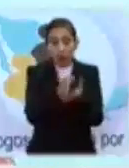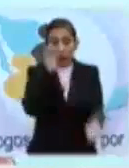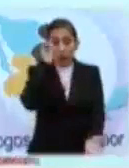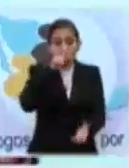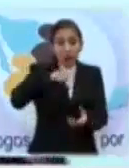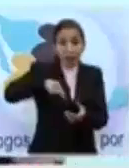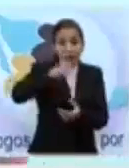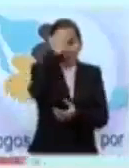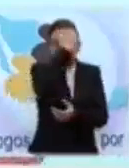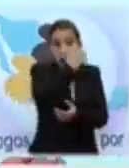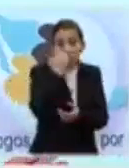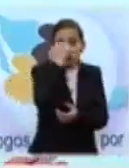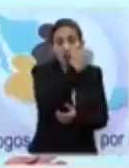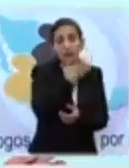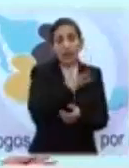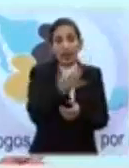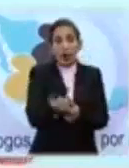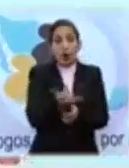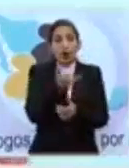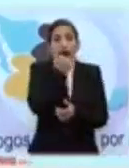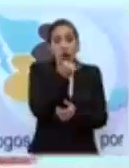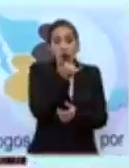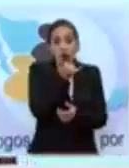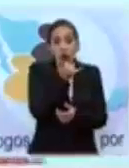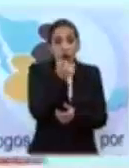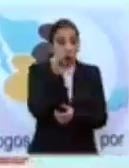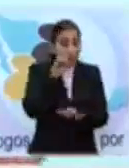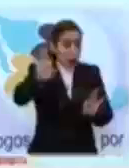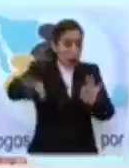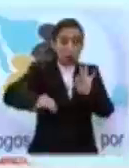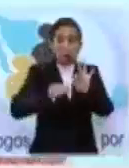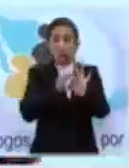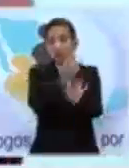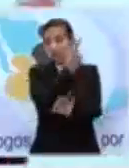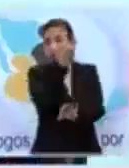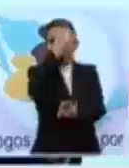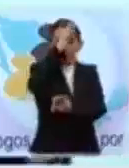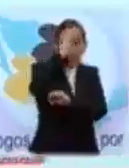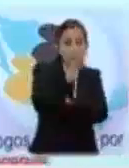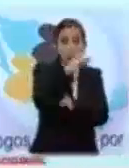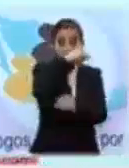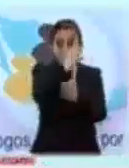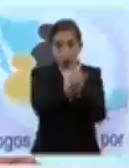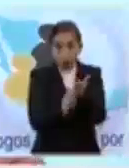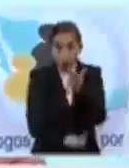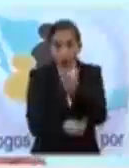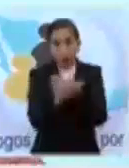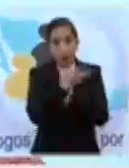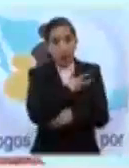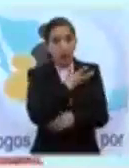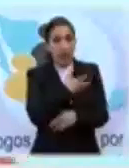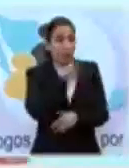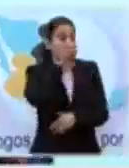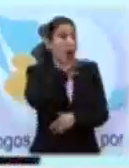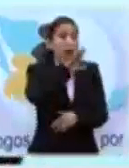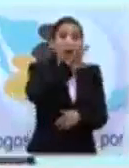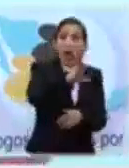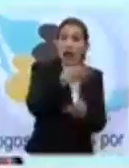de las evaluaciones tienen un margen de error. Nunca se puede decir con total certeza que un programa genera X